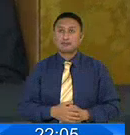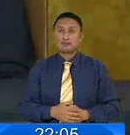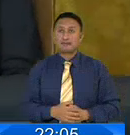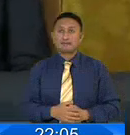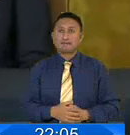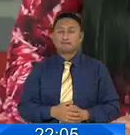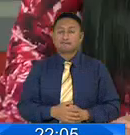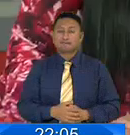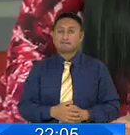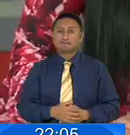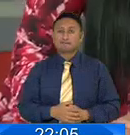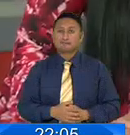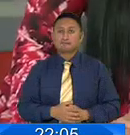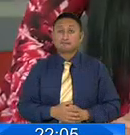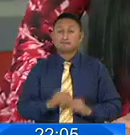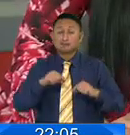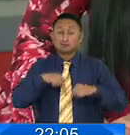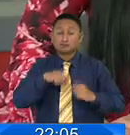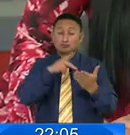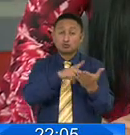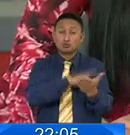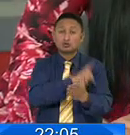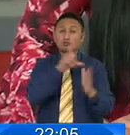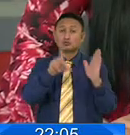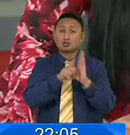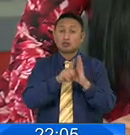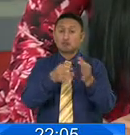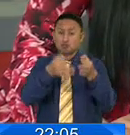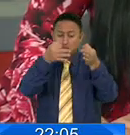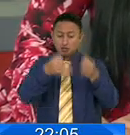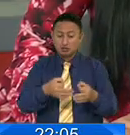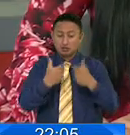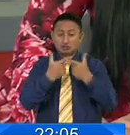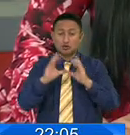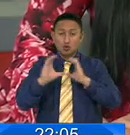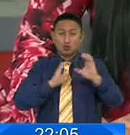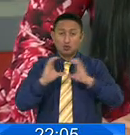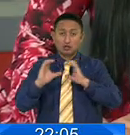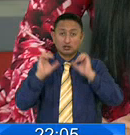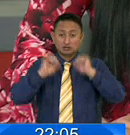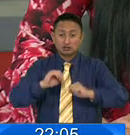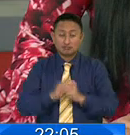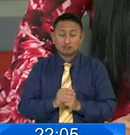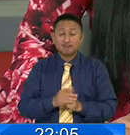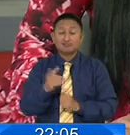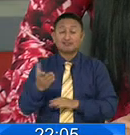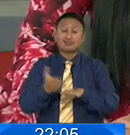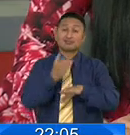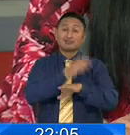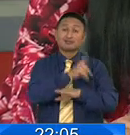Romero. Como un proyecto de ley que garantiza la libertad de expresión y desplaza la ley de